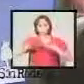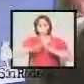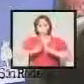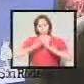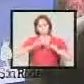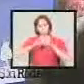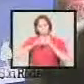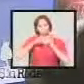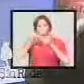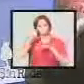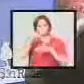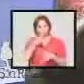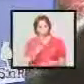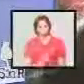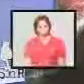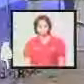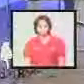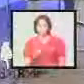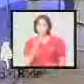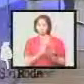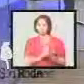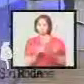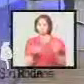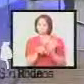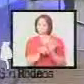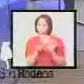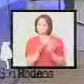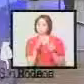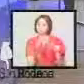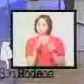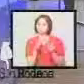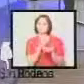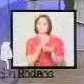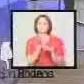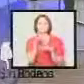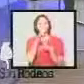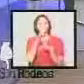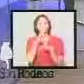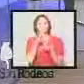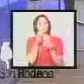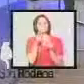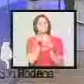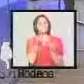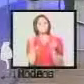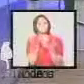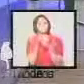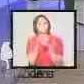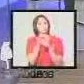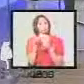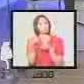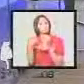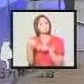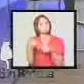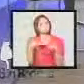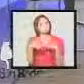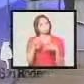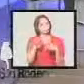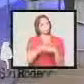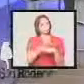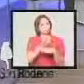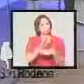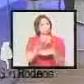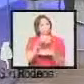de ese rubro que se menciona? Así es, la ley de creación del Banco Popular es lo que hace diferente al banco del resto de cualquier otro banco, ¿verdad?